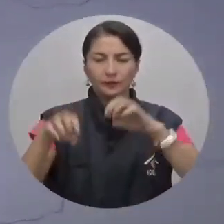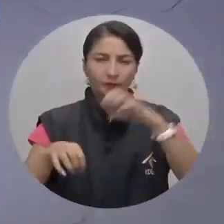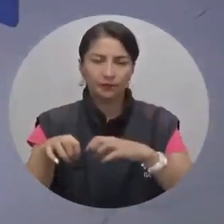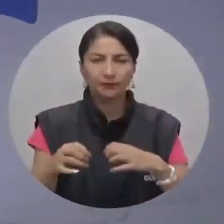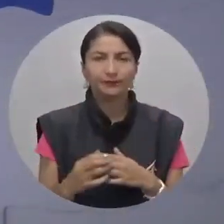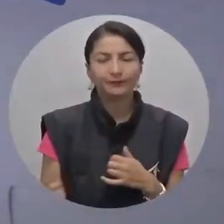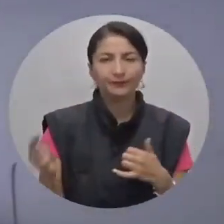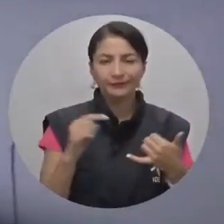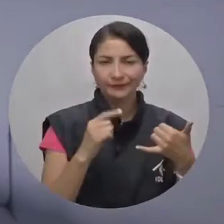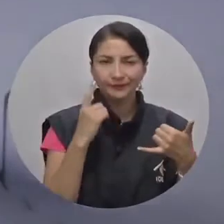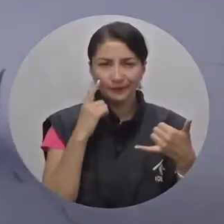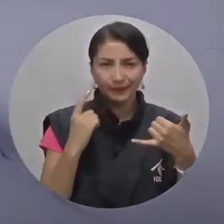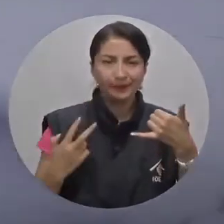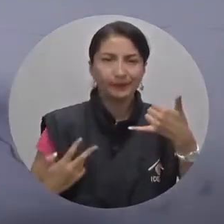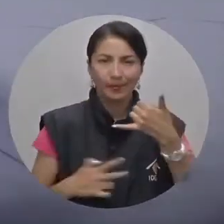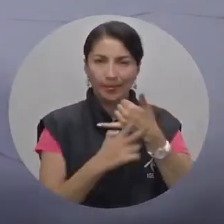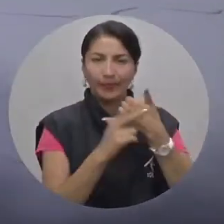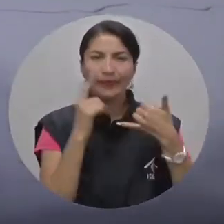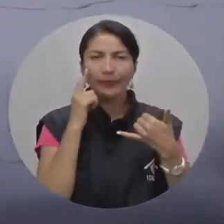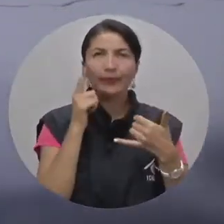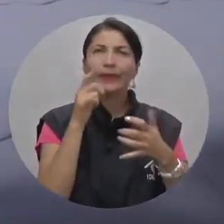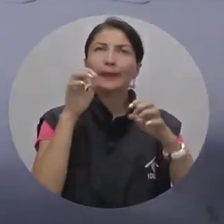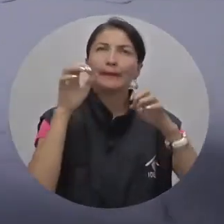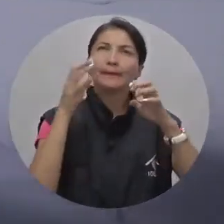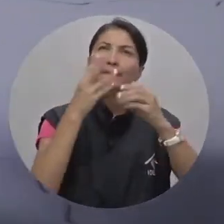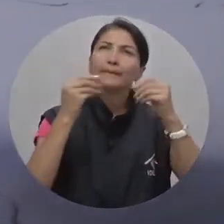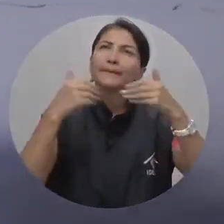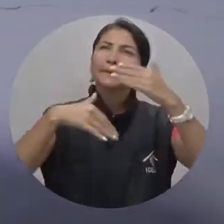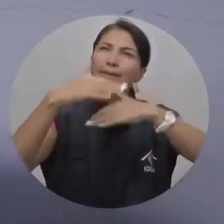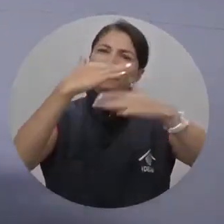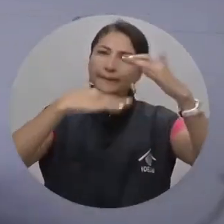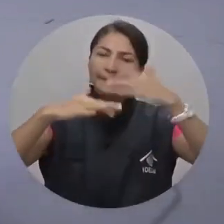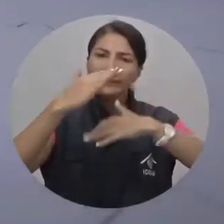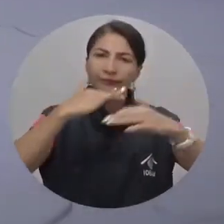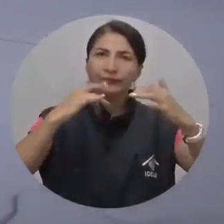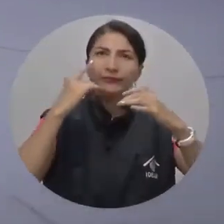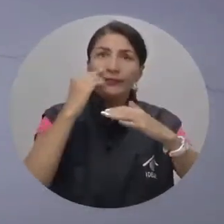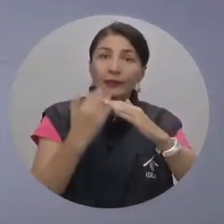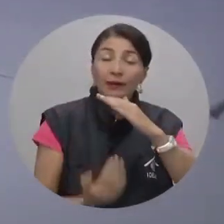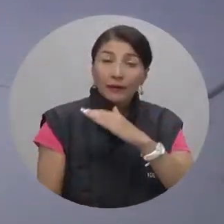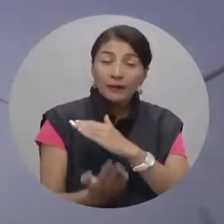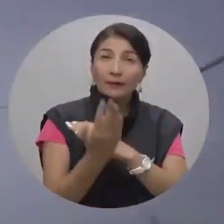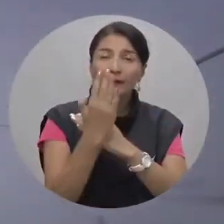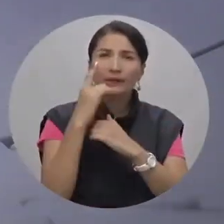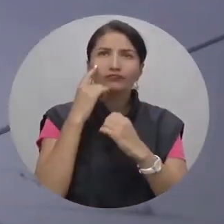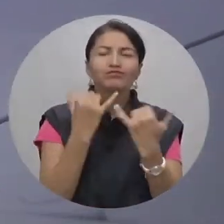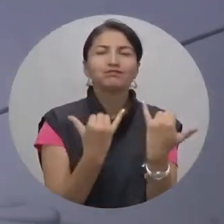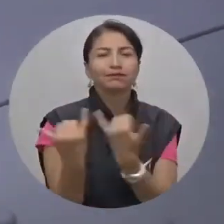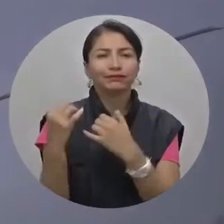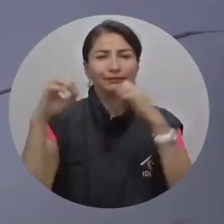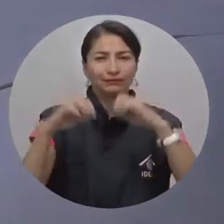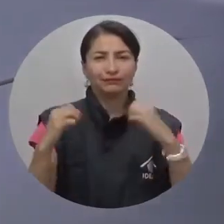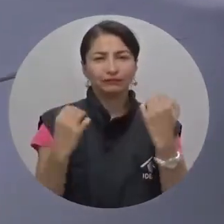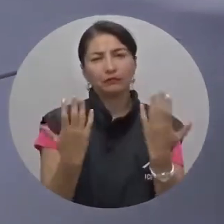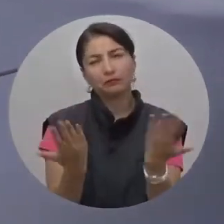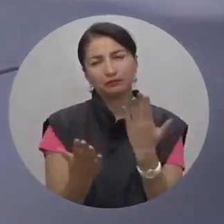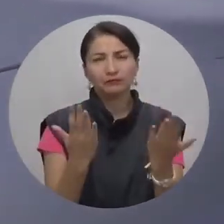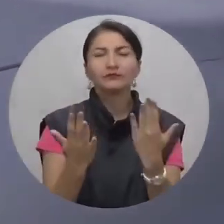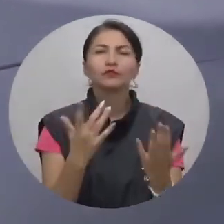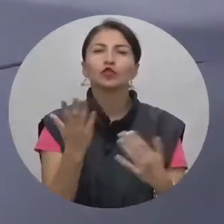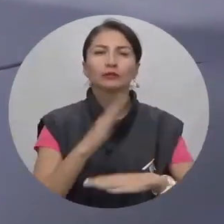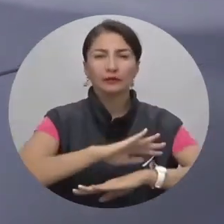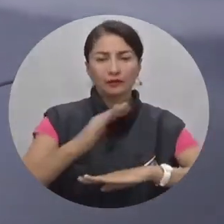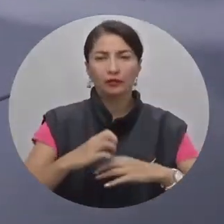En la región andina continuarán los cielos nublados y antes del amanecer se esperan aguaceros no muy fuertes en Antioquia, Tolima,